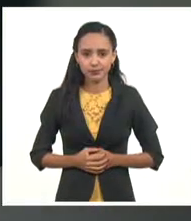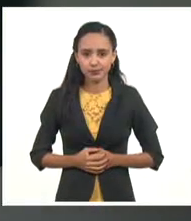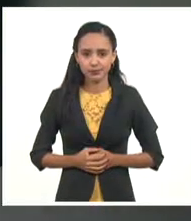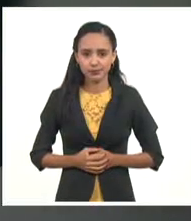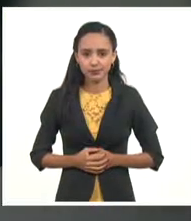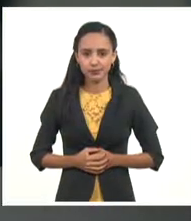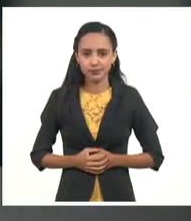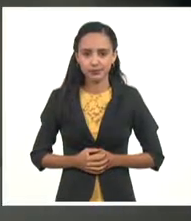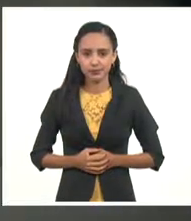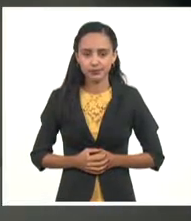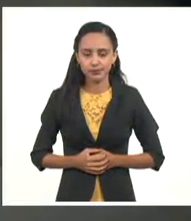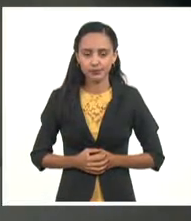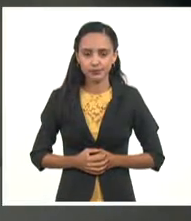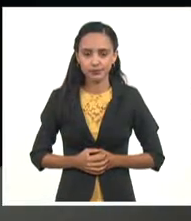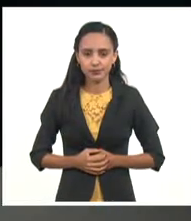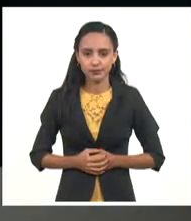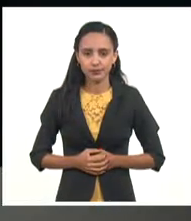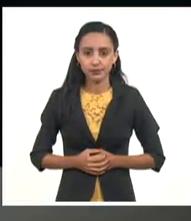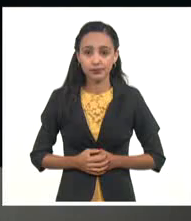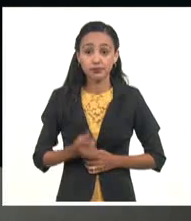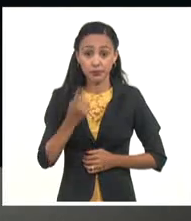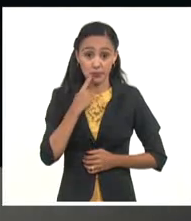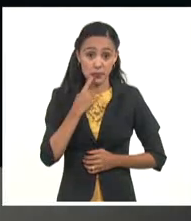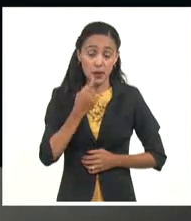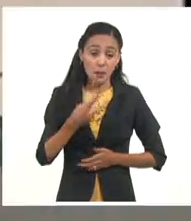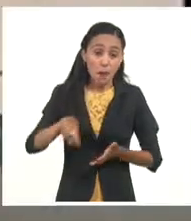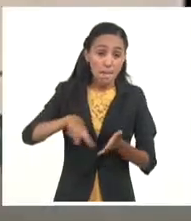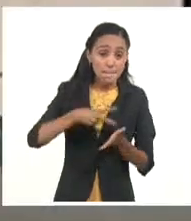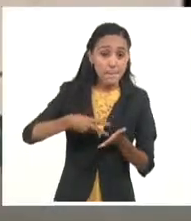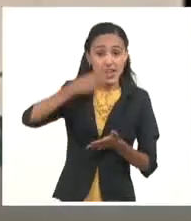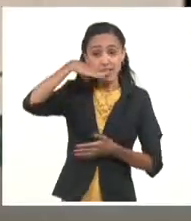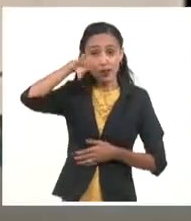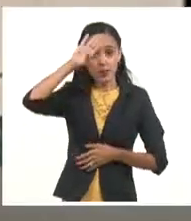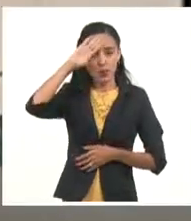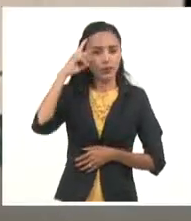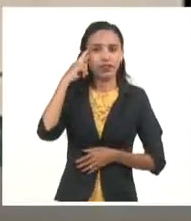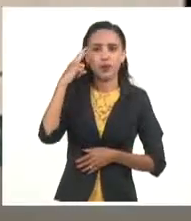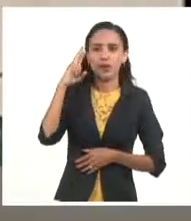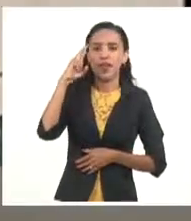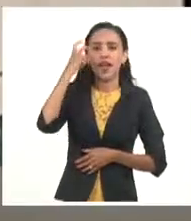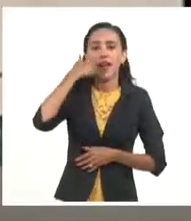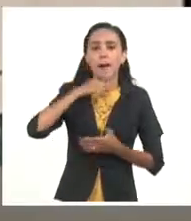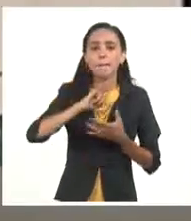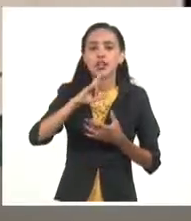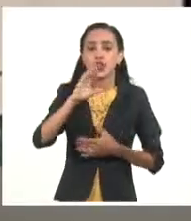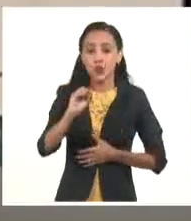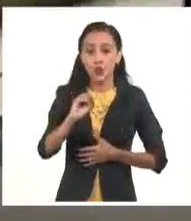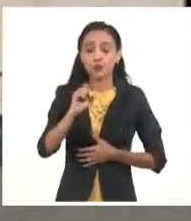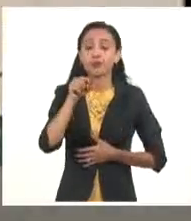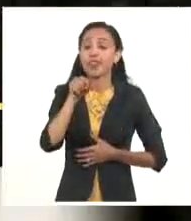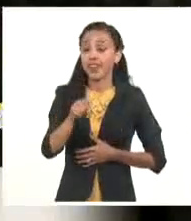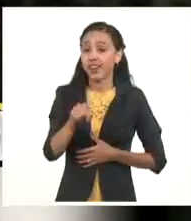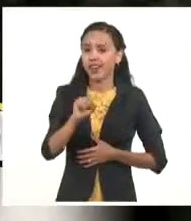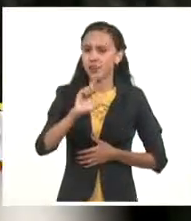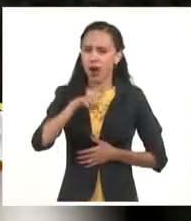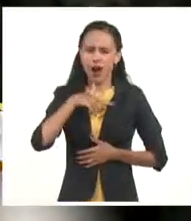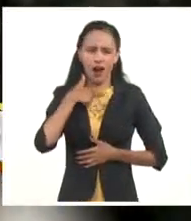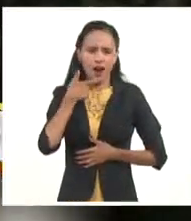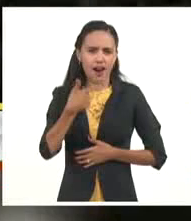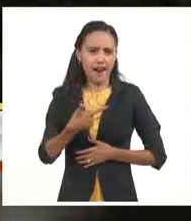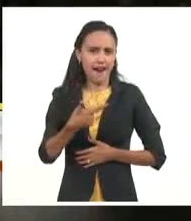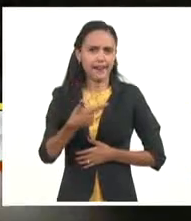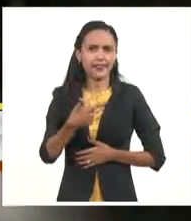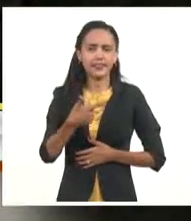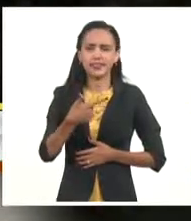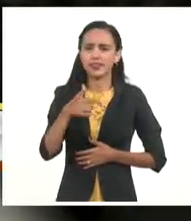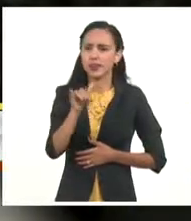cuando se habla del arte danzario en cuba se evoca ramiro guerra con un alto nivel técnico y artístico él se